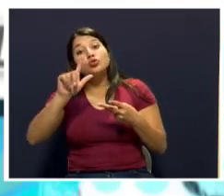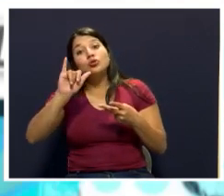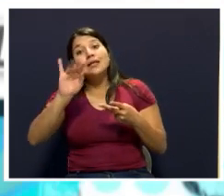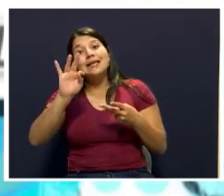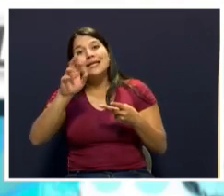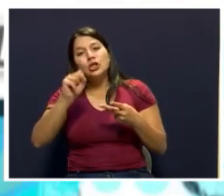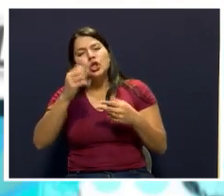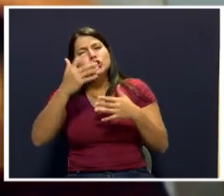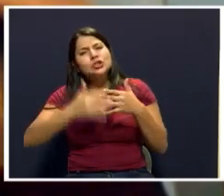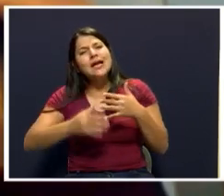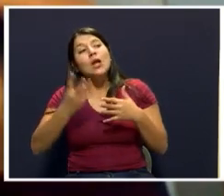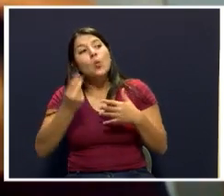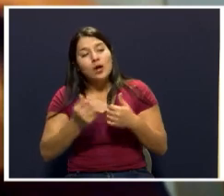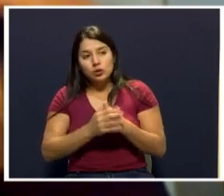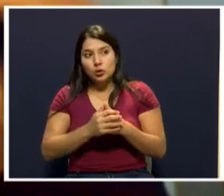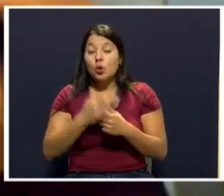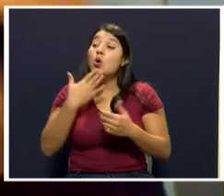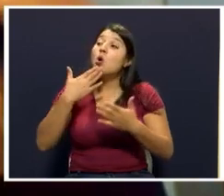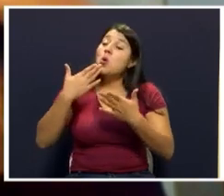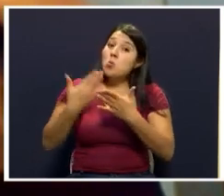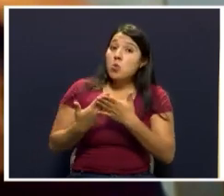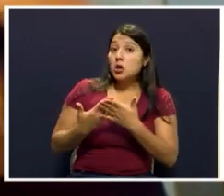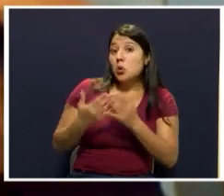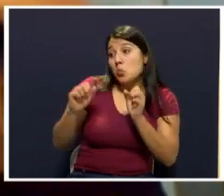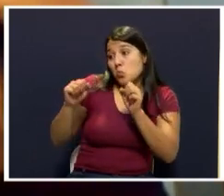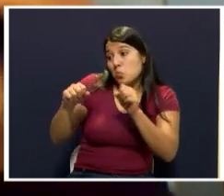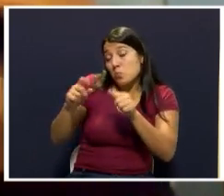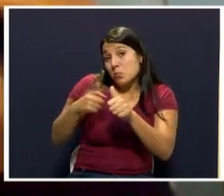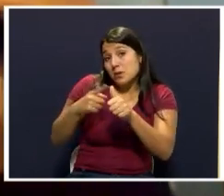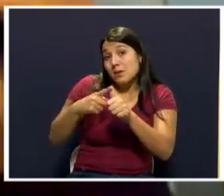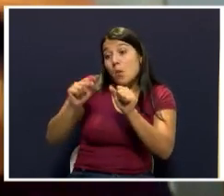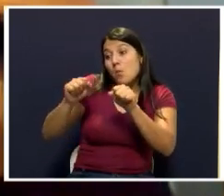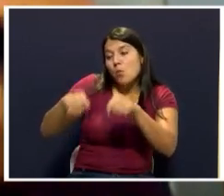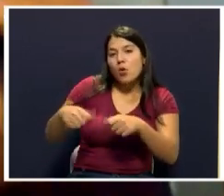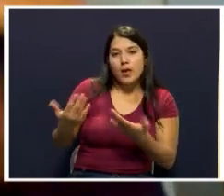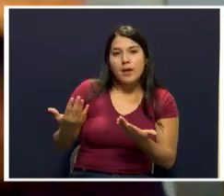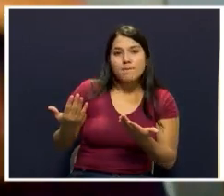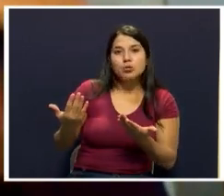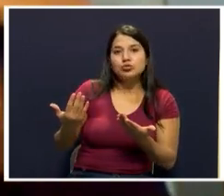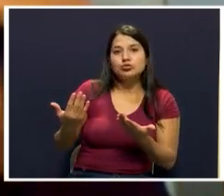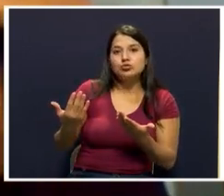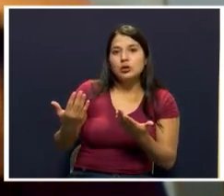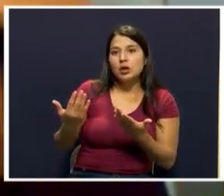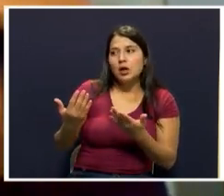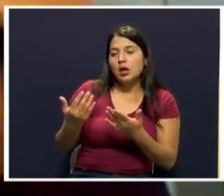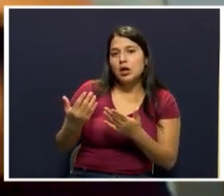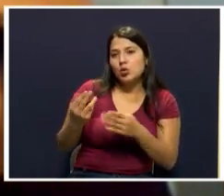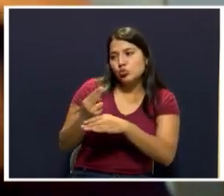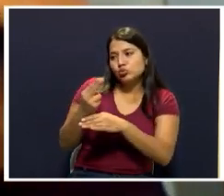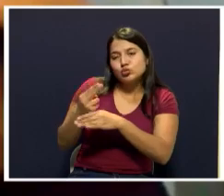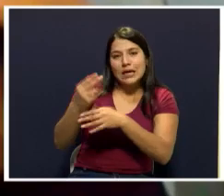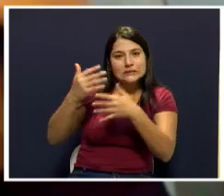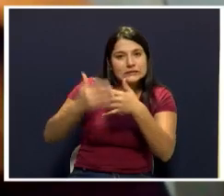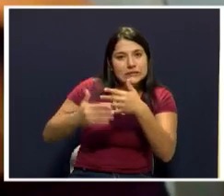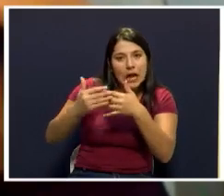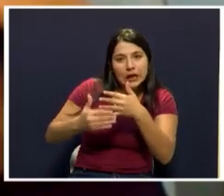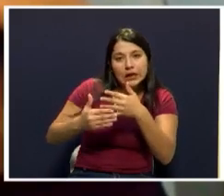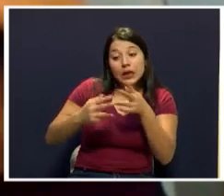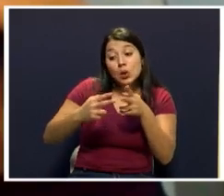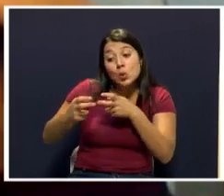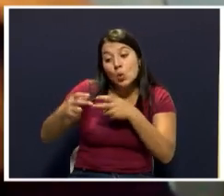es decir, la primera ruta sería utilizar el plasma de personas que hayan sufrido la infección, ¿verdad?, del coronavirus y que se hayan